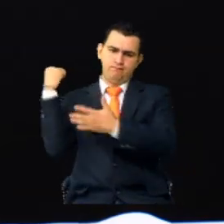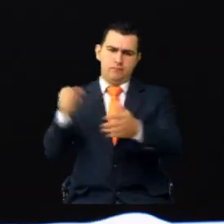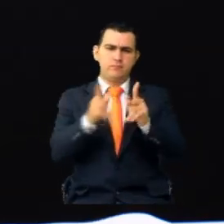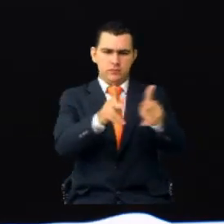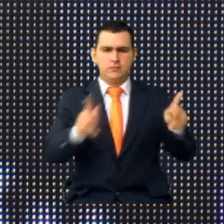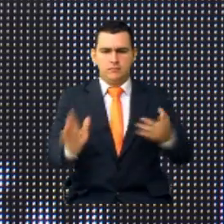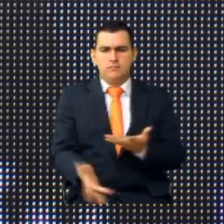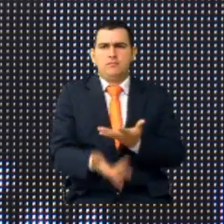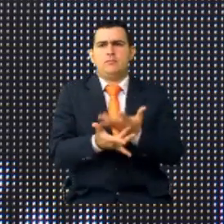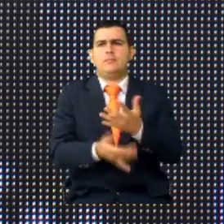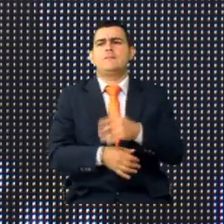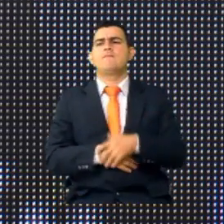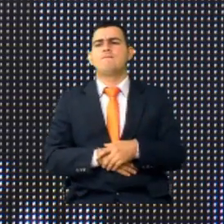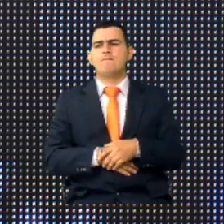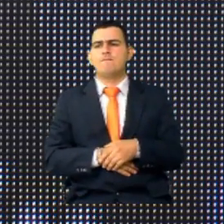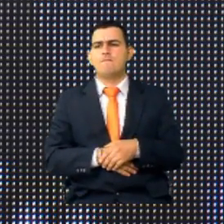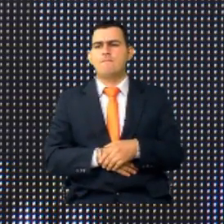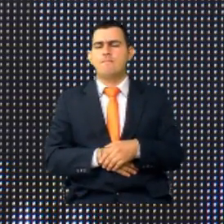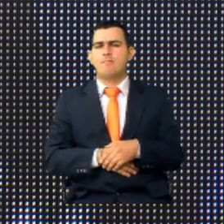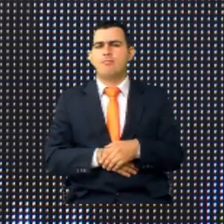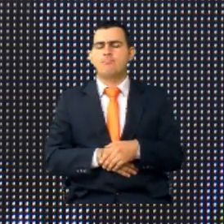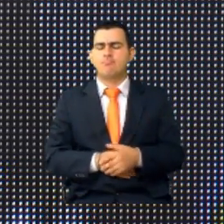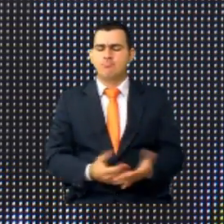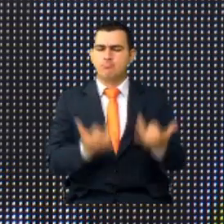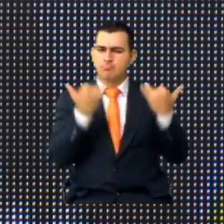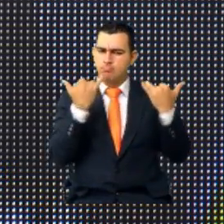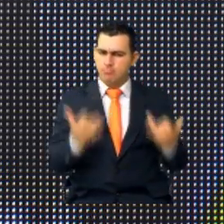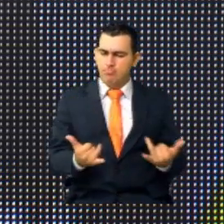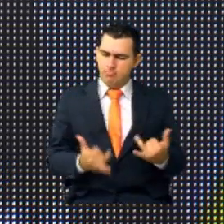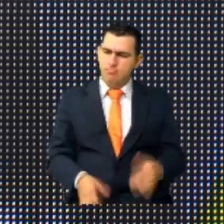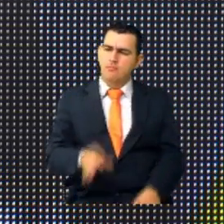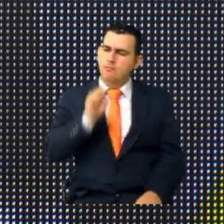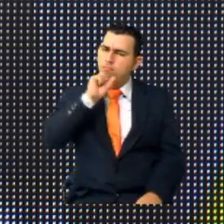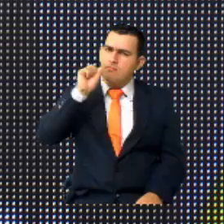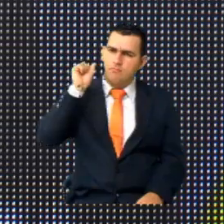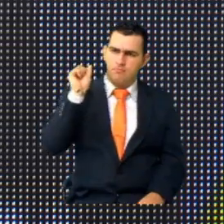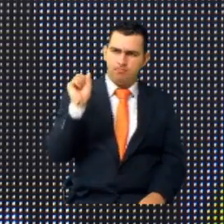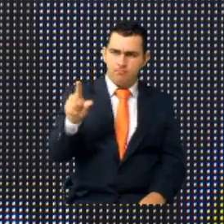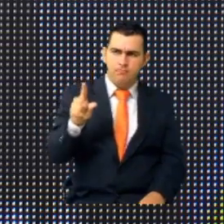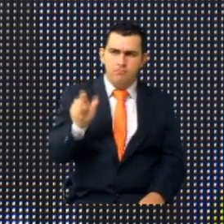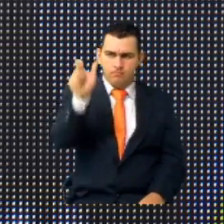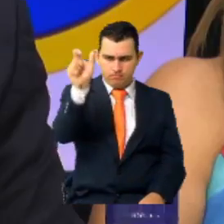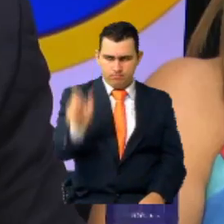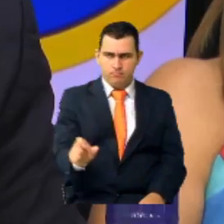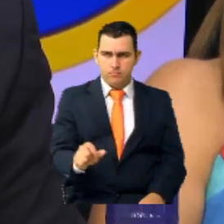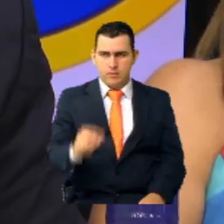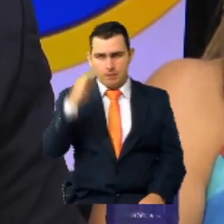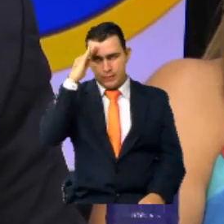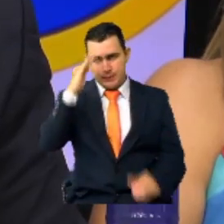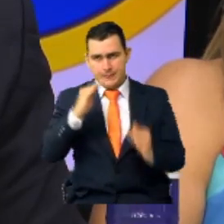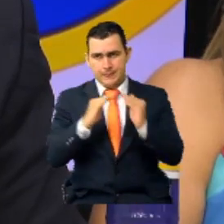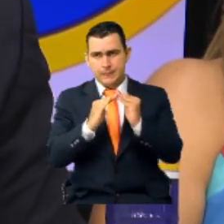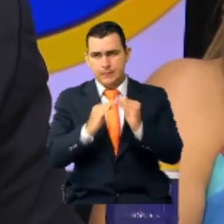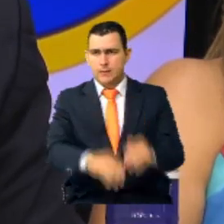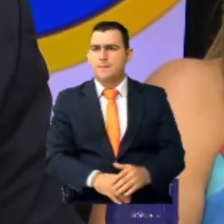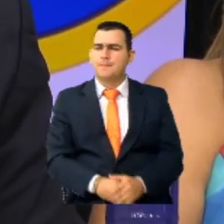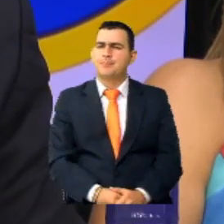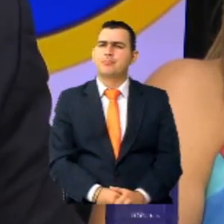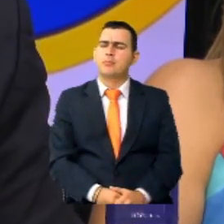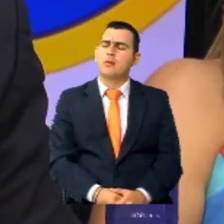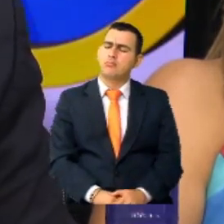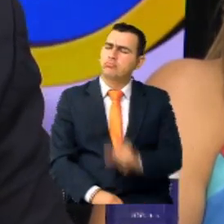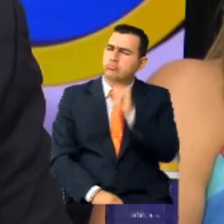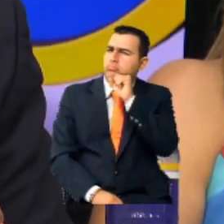humanos integrales. Es el turno ahora para que pregunte el periodista Pedro Severiche. ¿Hay candidato, Horacio Nao? Candidato, hay